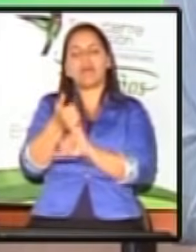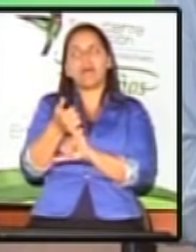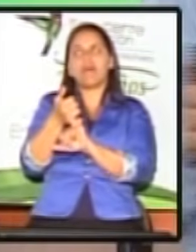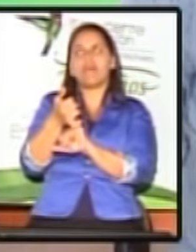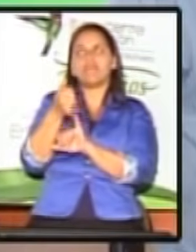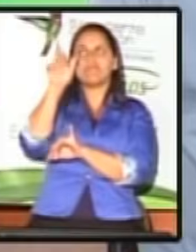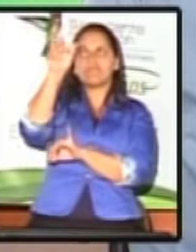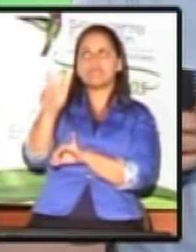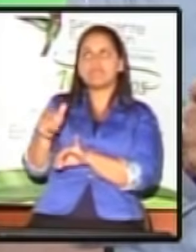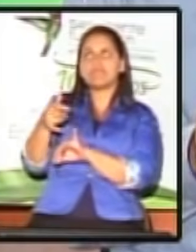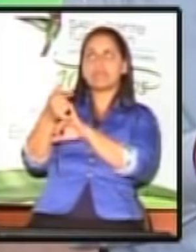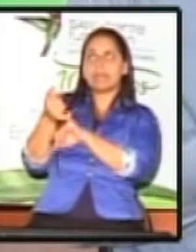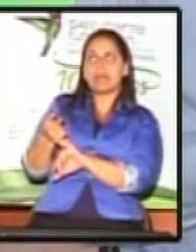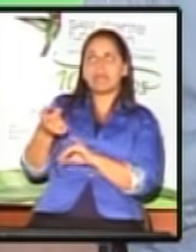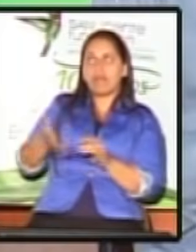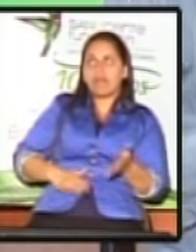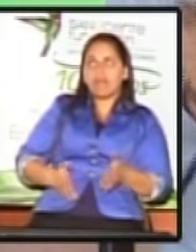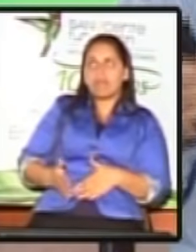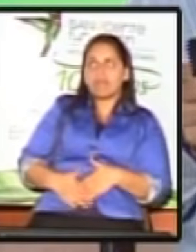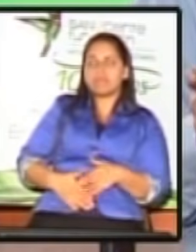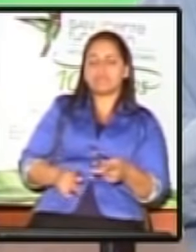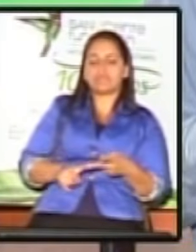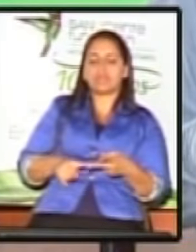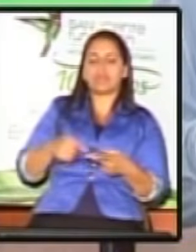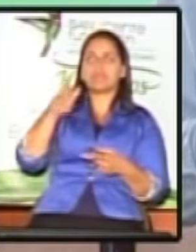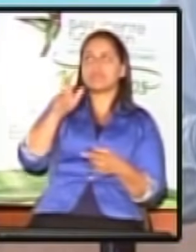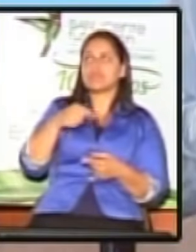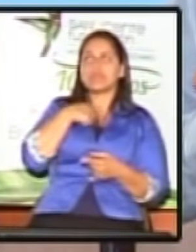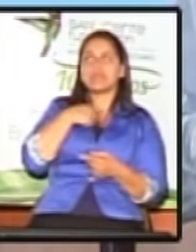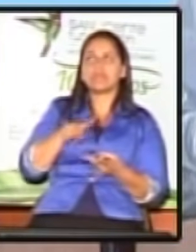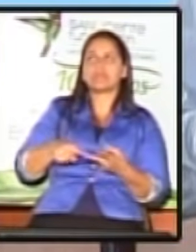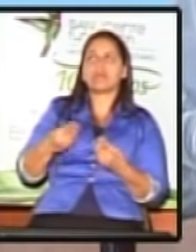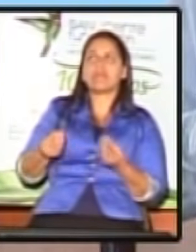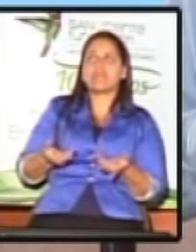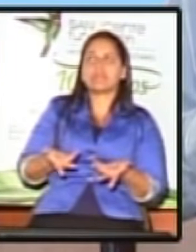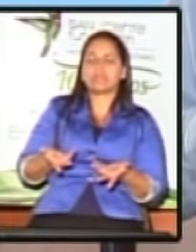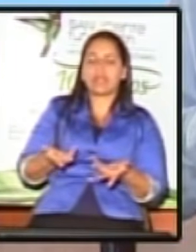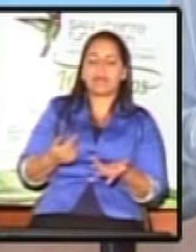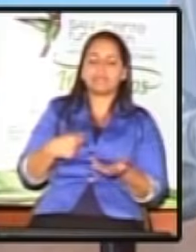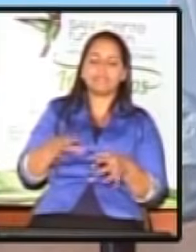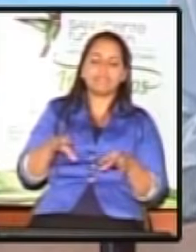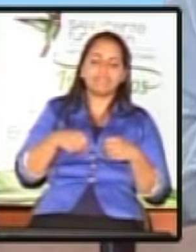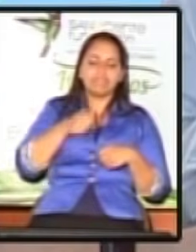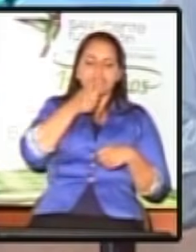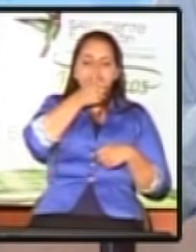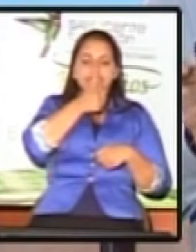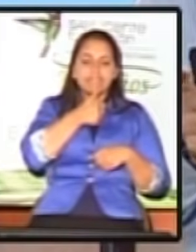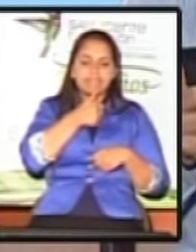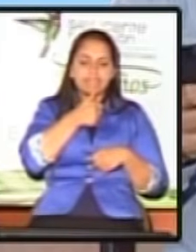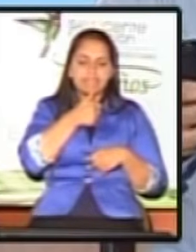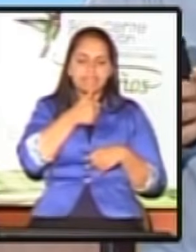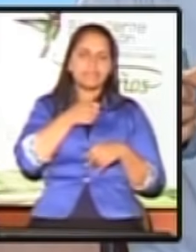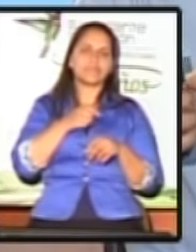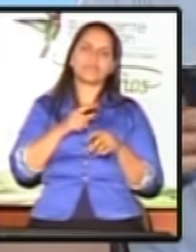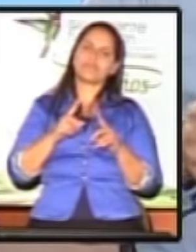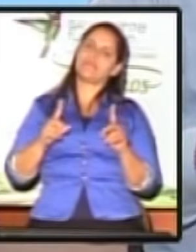sentir que dependo de otro, es que incomodo a otro. Pero resulta que lo que propendemos y lo que